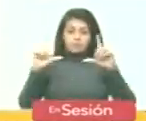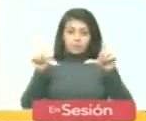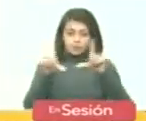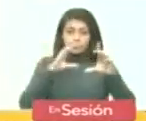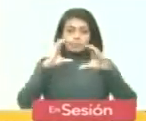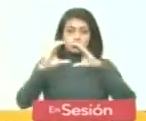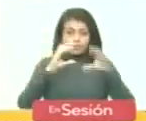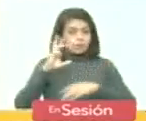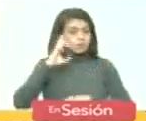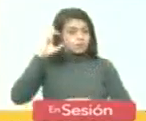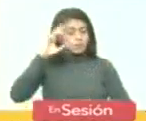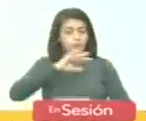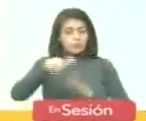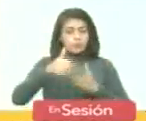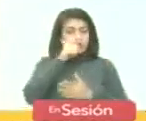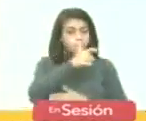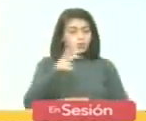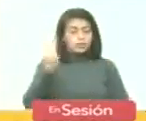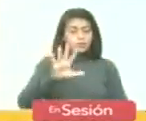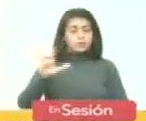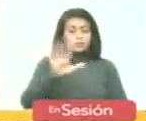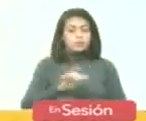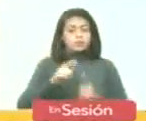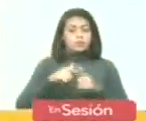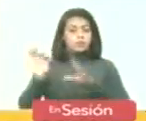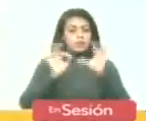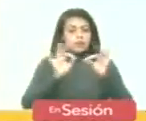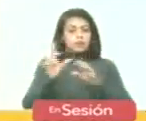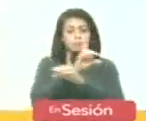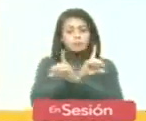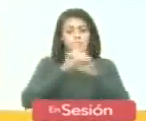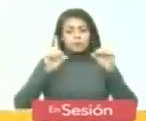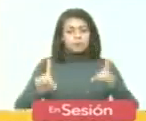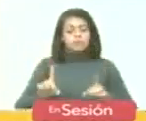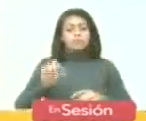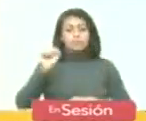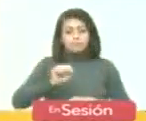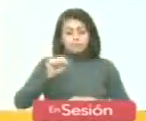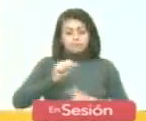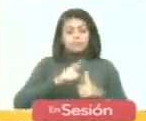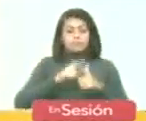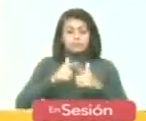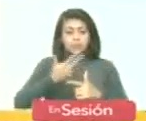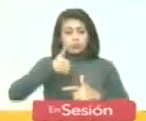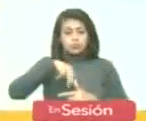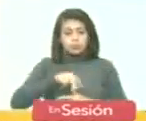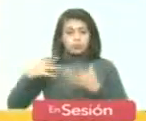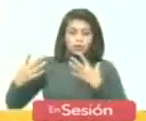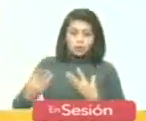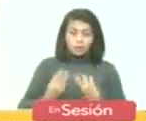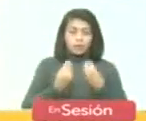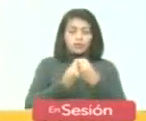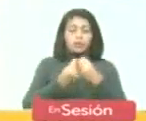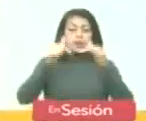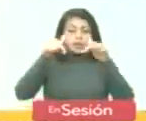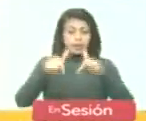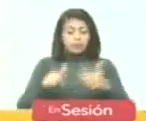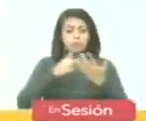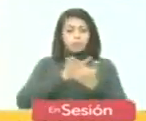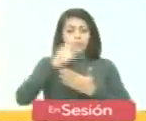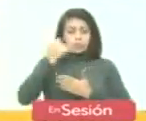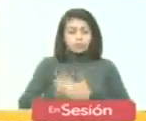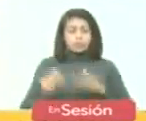presentes, pueblo de Venezuela. Desde la Alternativa Democrática, indudablemente, vamos a acompañar este